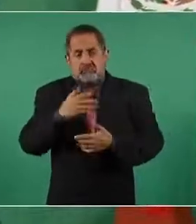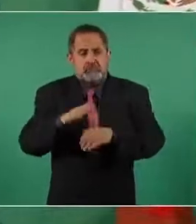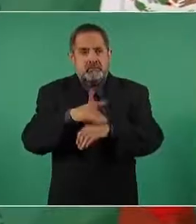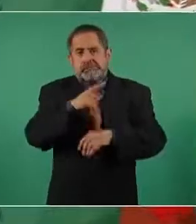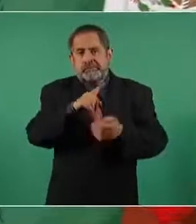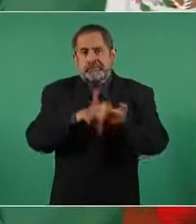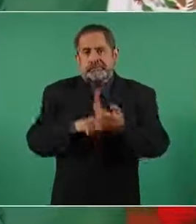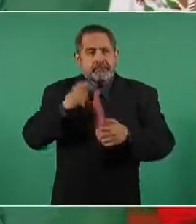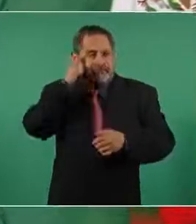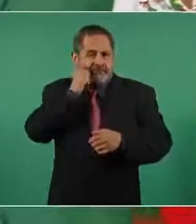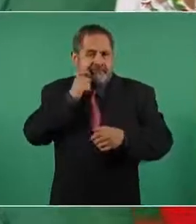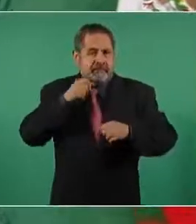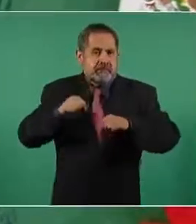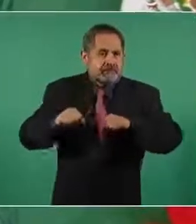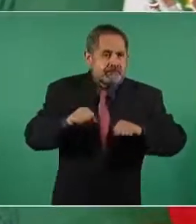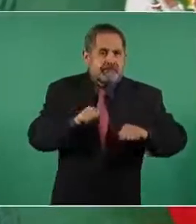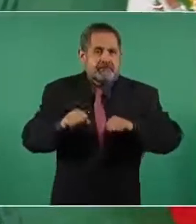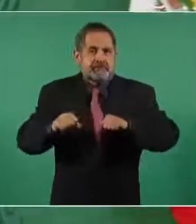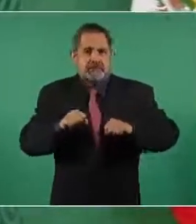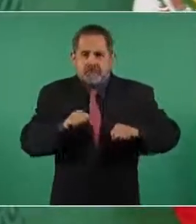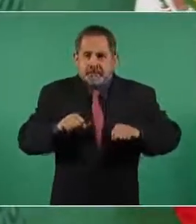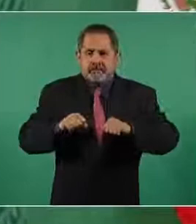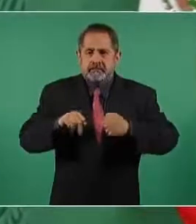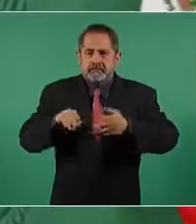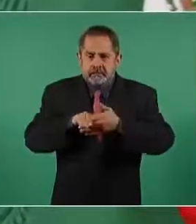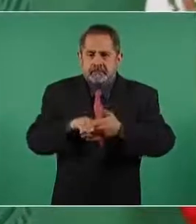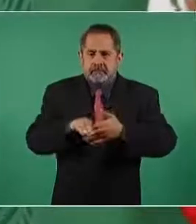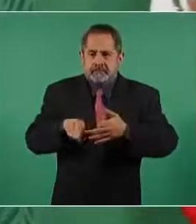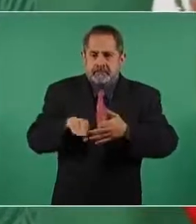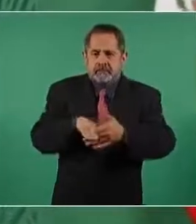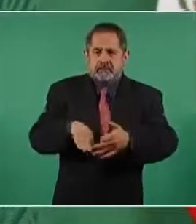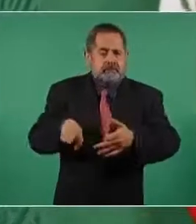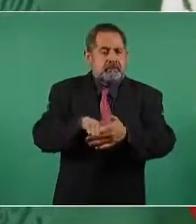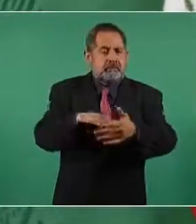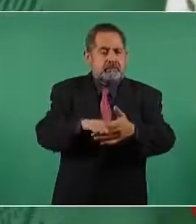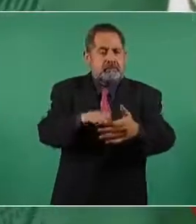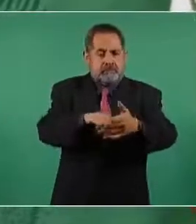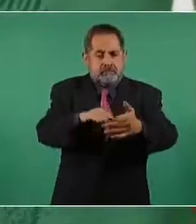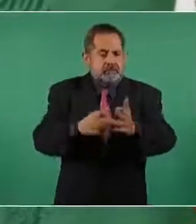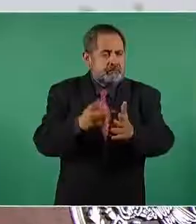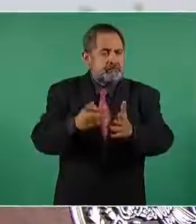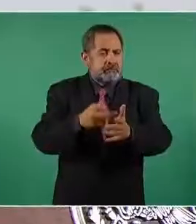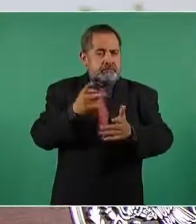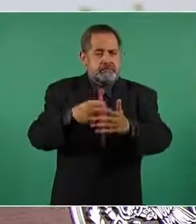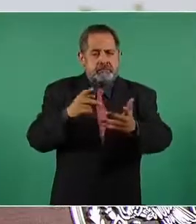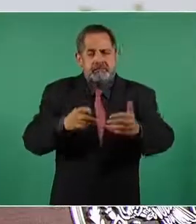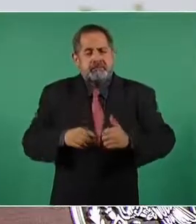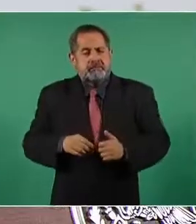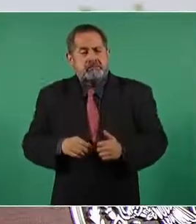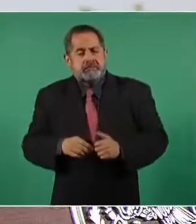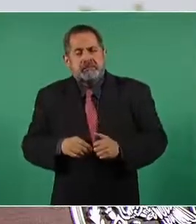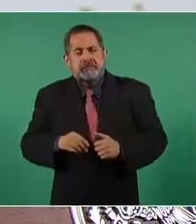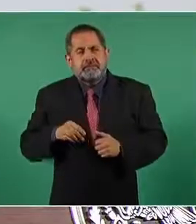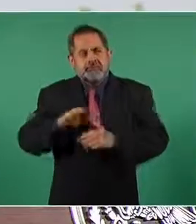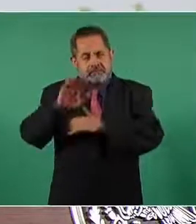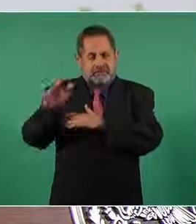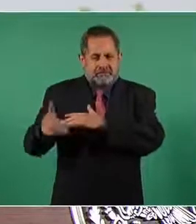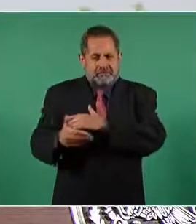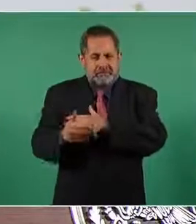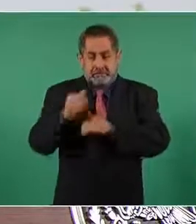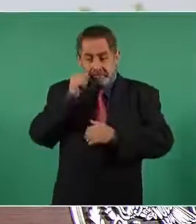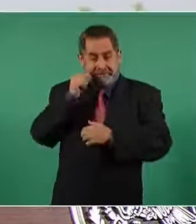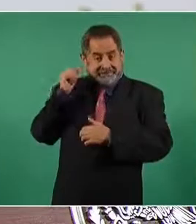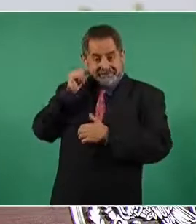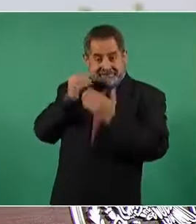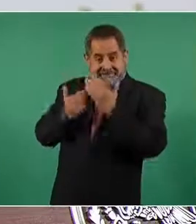réplicas hasta la mañana, antes de la conferencia de